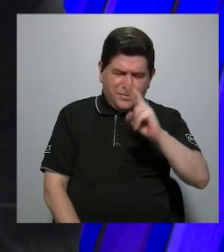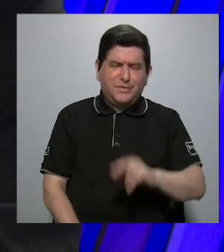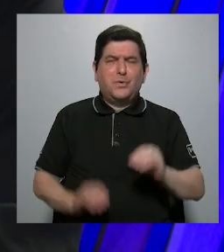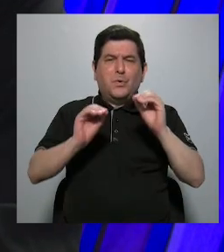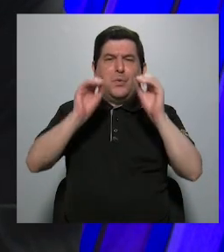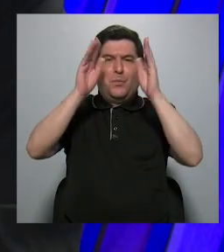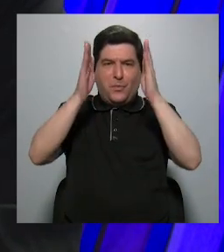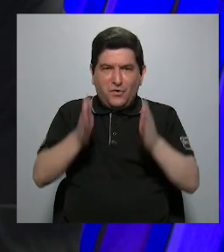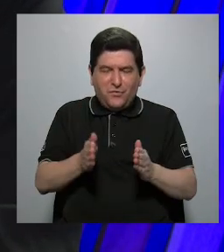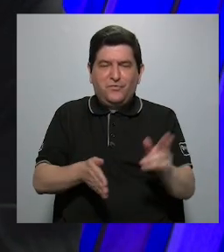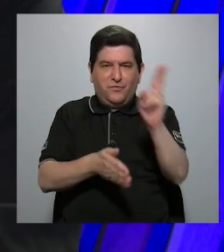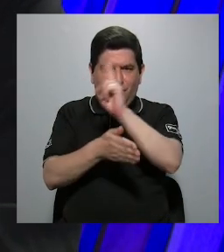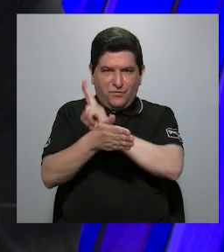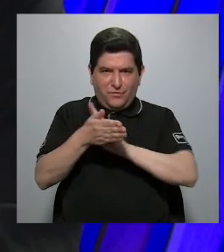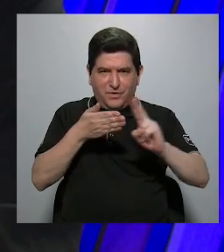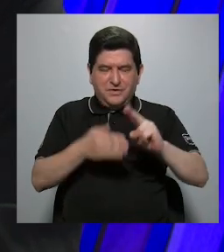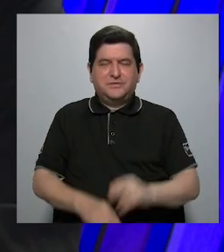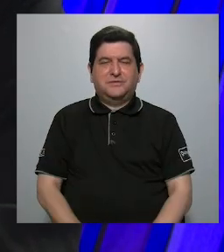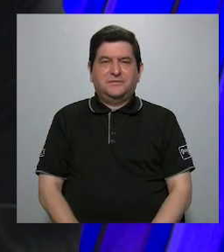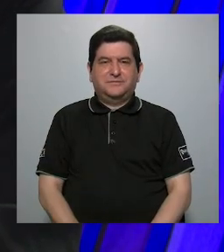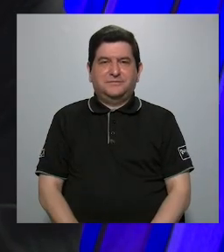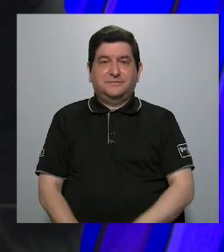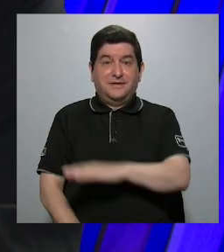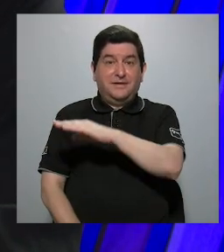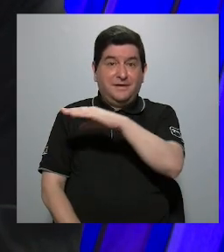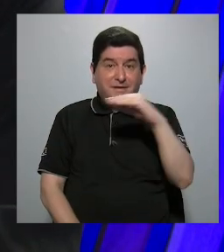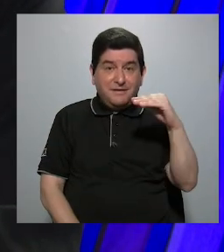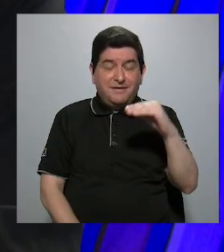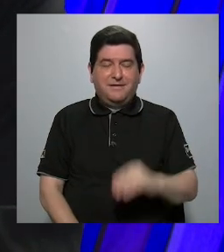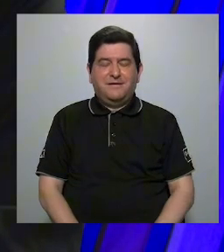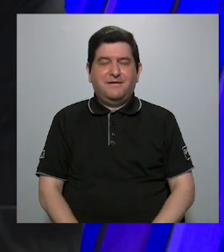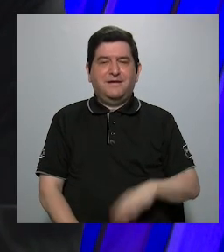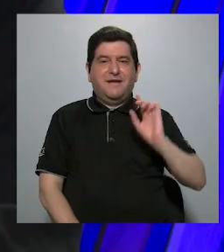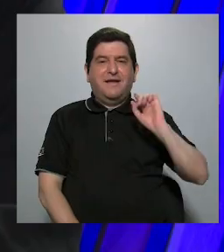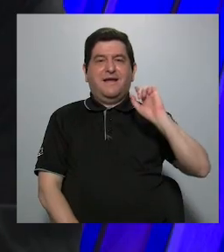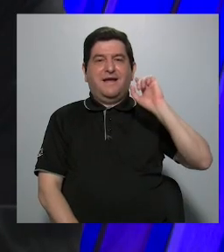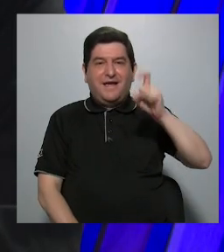el admirado profesor universitario